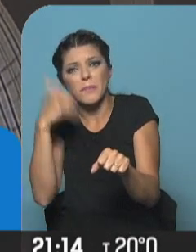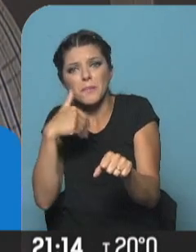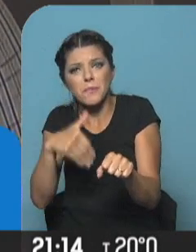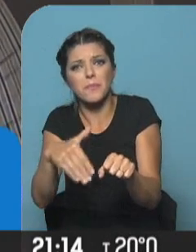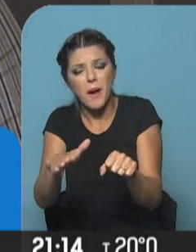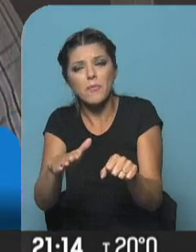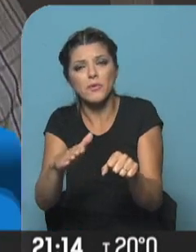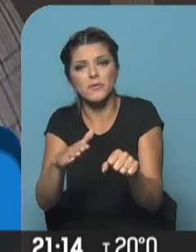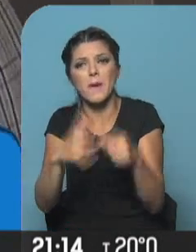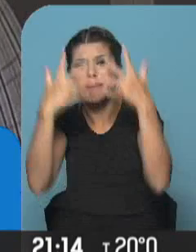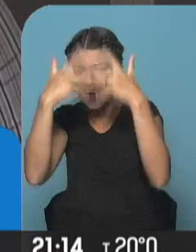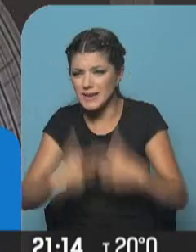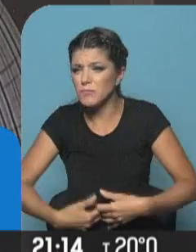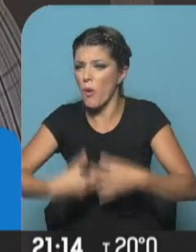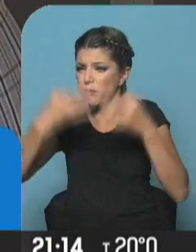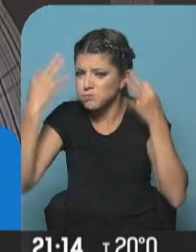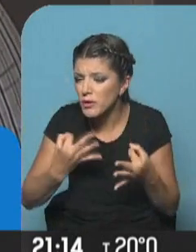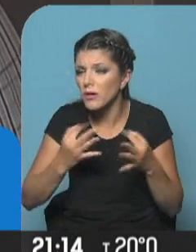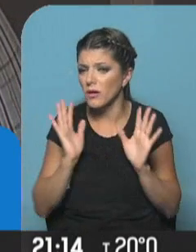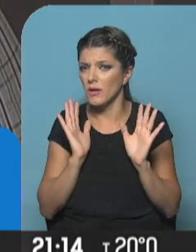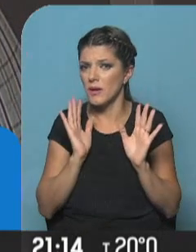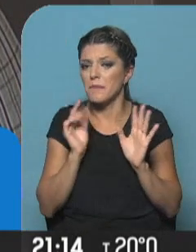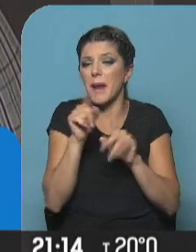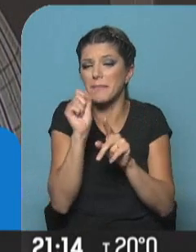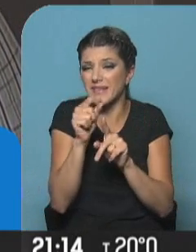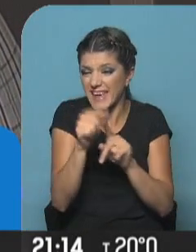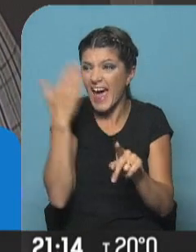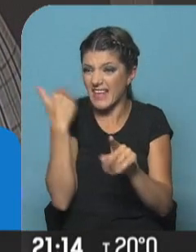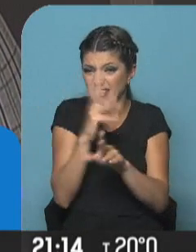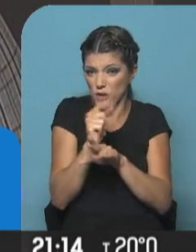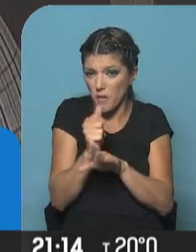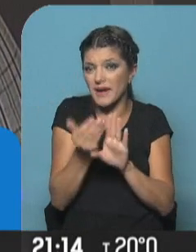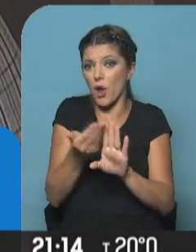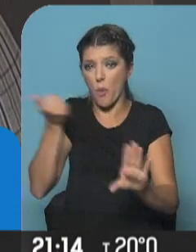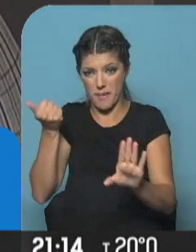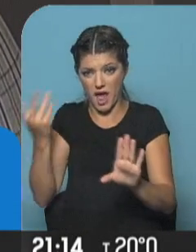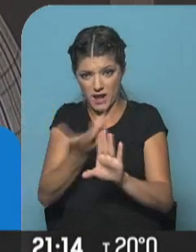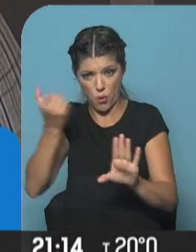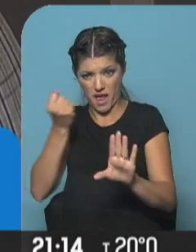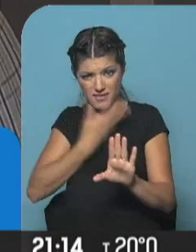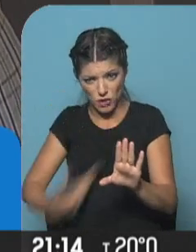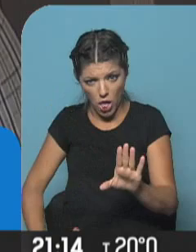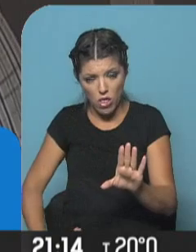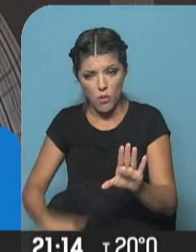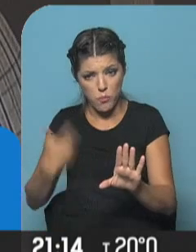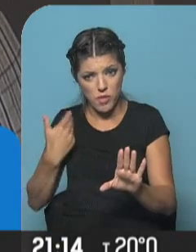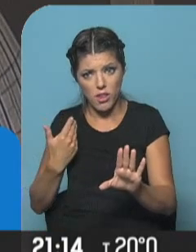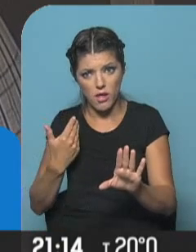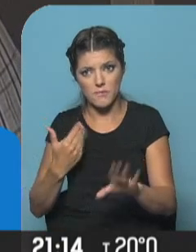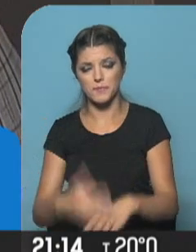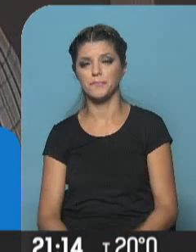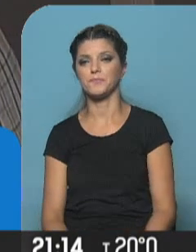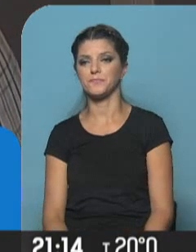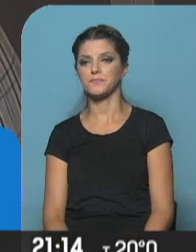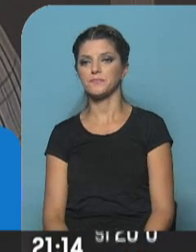de tener los mecanismos necesarios para recuperar el dinero que se compruebe que robaron de las arcas públicas. Yo diría